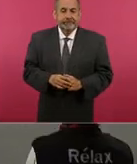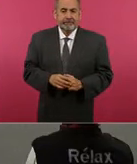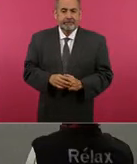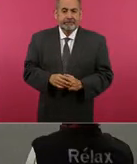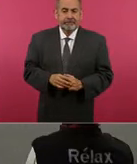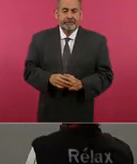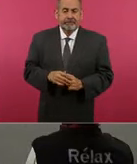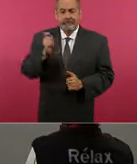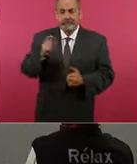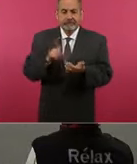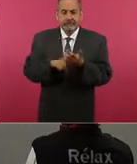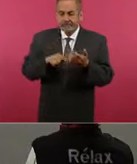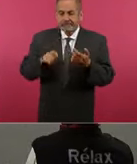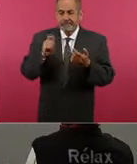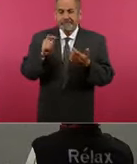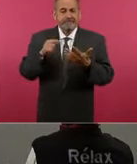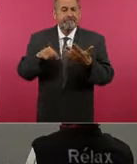que